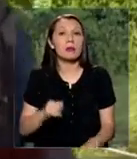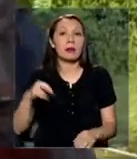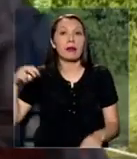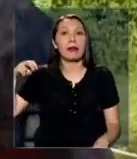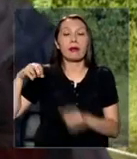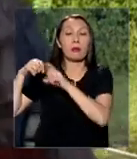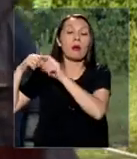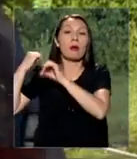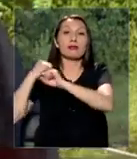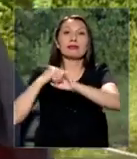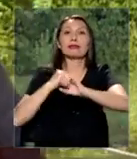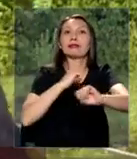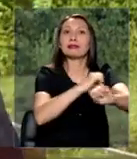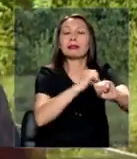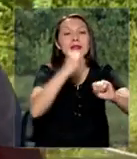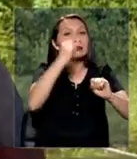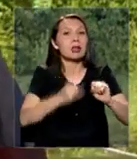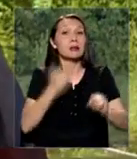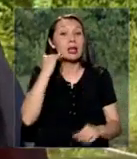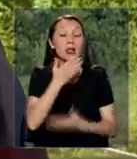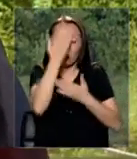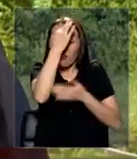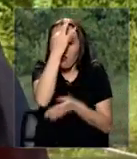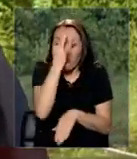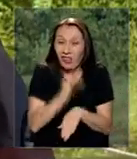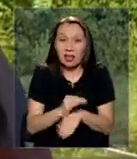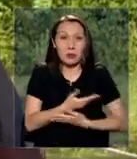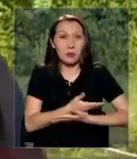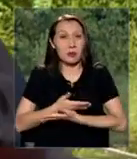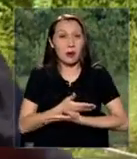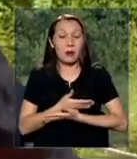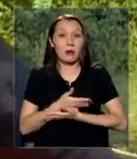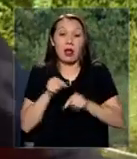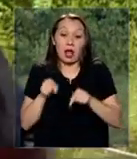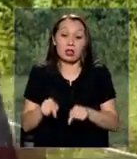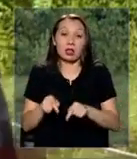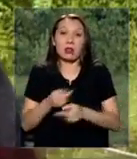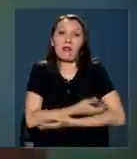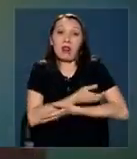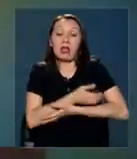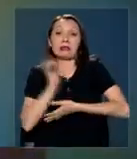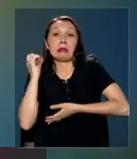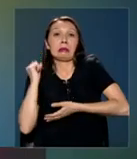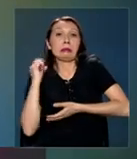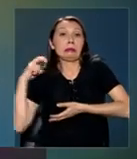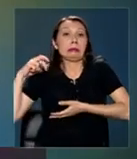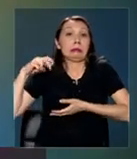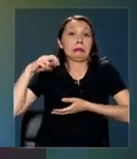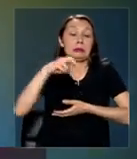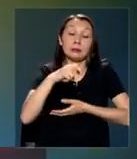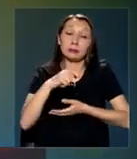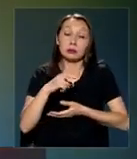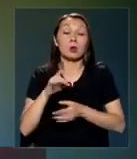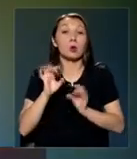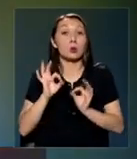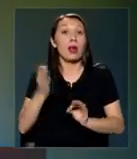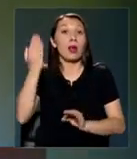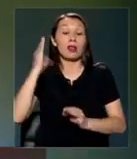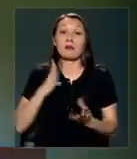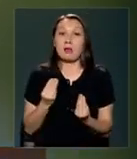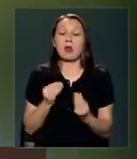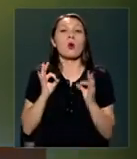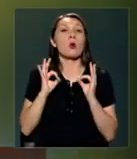allá, tenemos niños enfermos, tenemos que pasar con los bebés por aquí en brazos. Lo que tanto temían se cumplió.